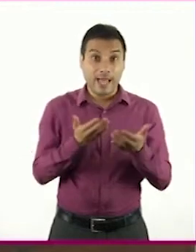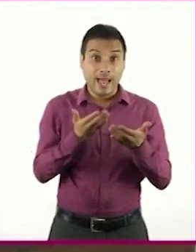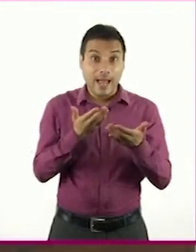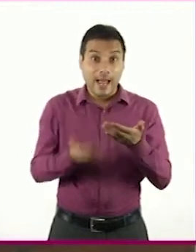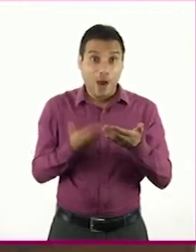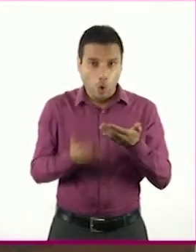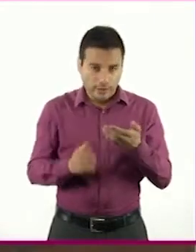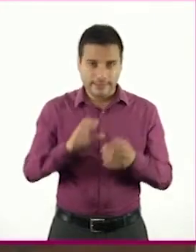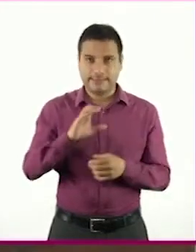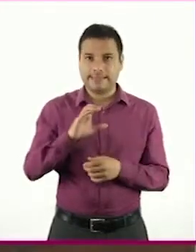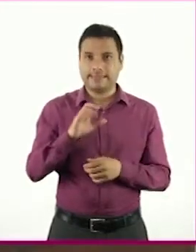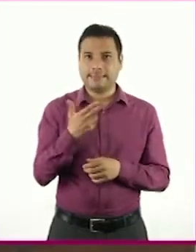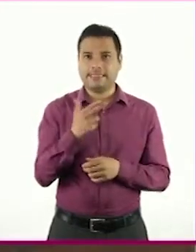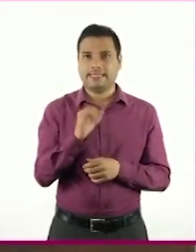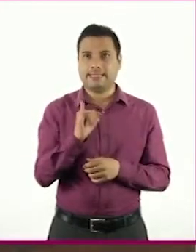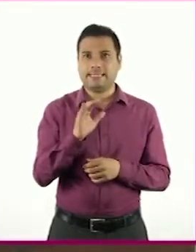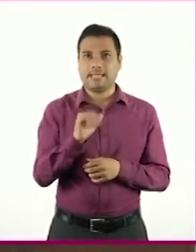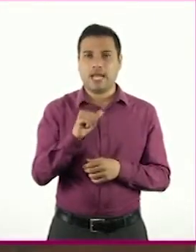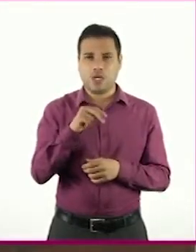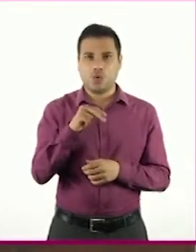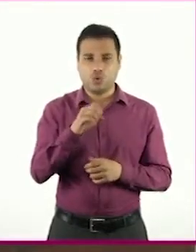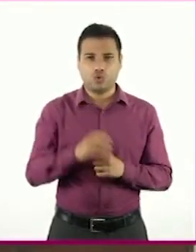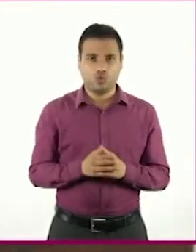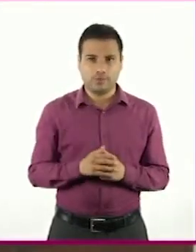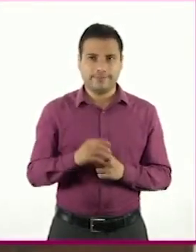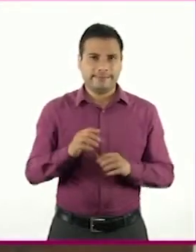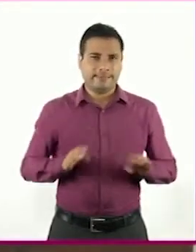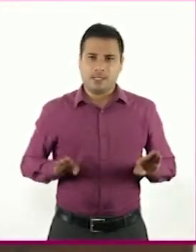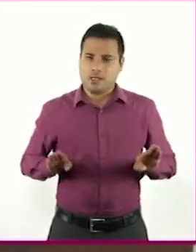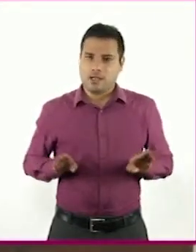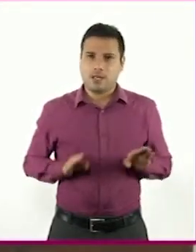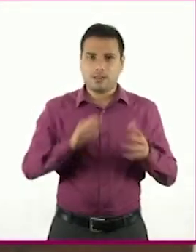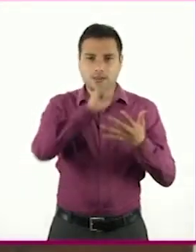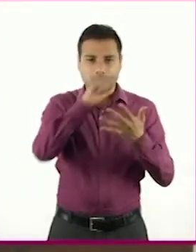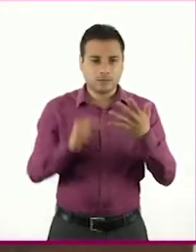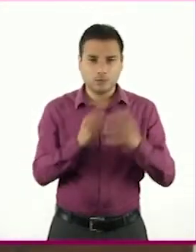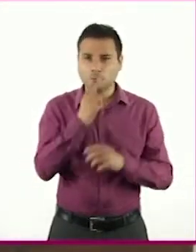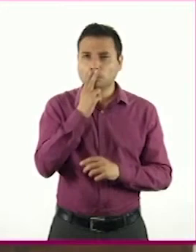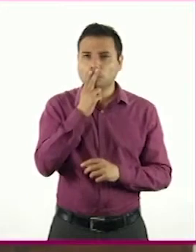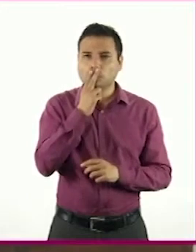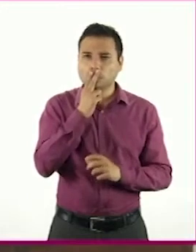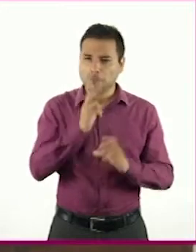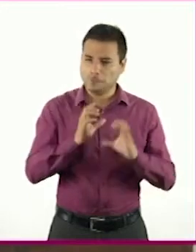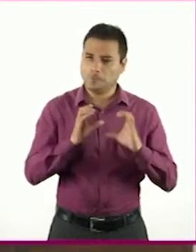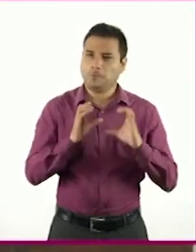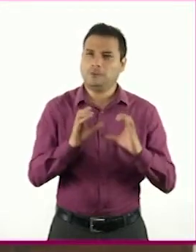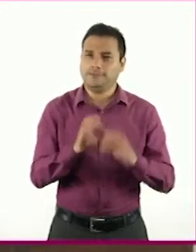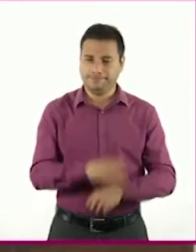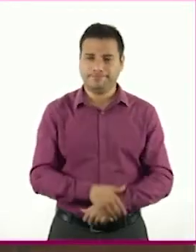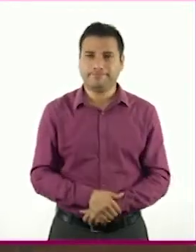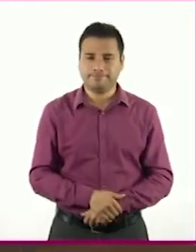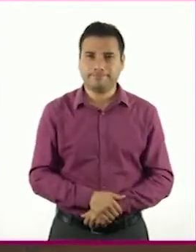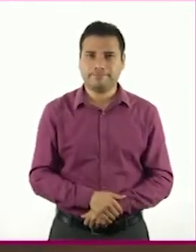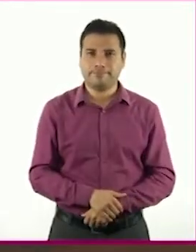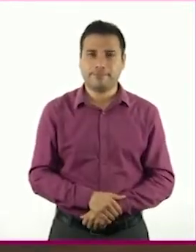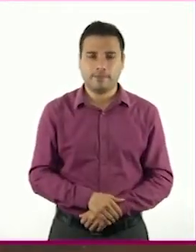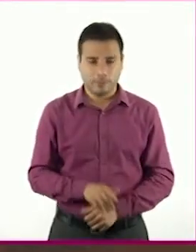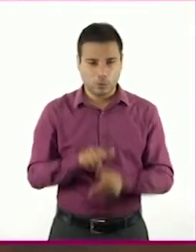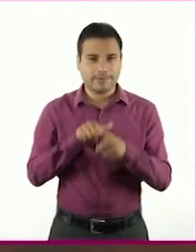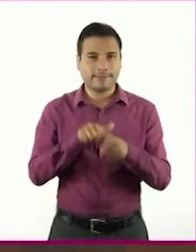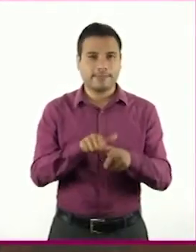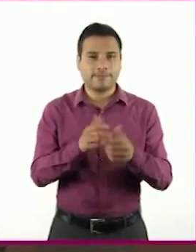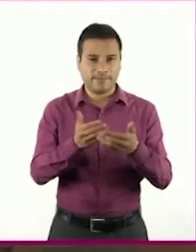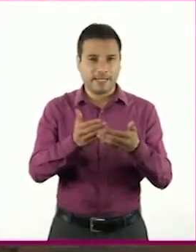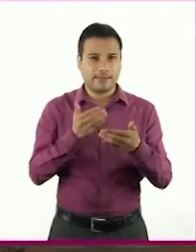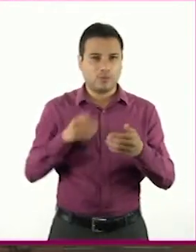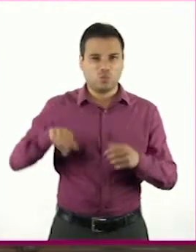comunidad chicana implica la defensa de ciertas características que asumen como mexicanas. Pero antes de continuar, se